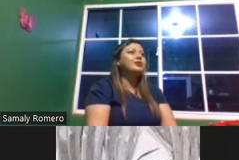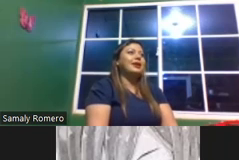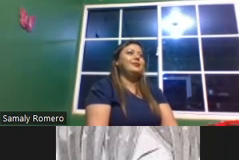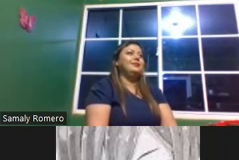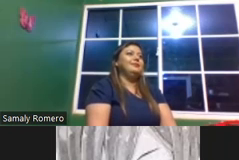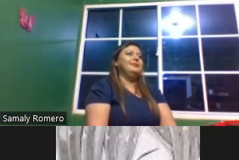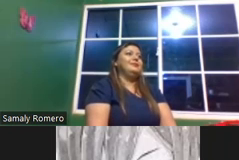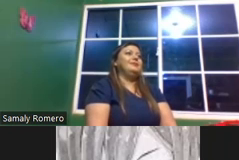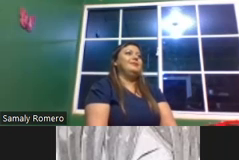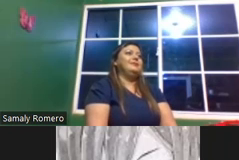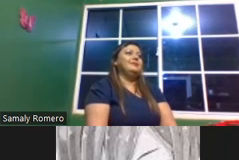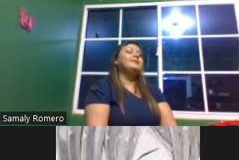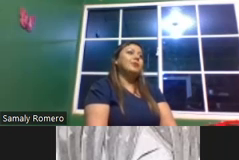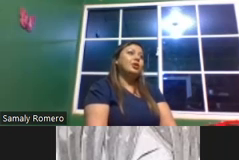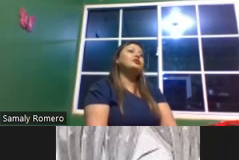Hago la siguiente pregunta.